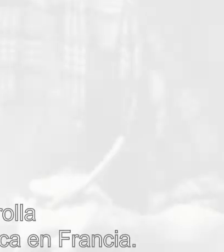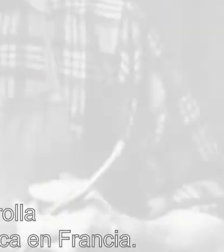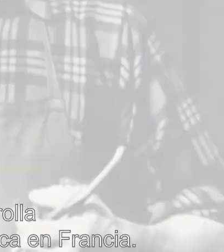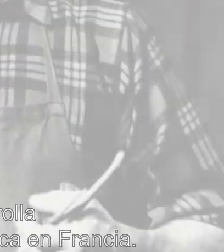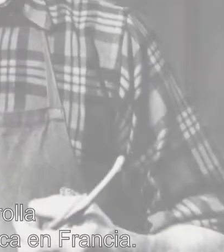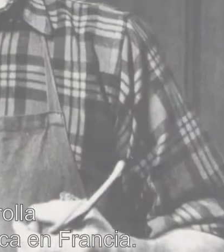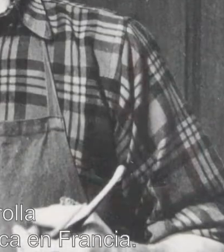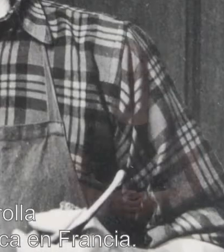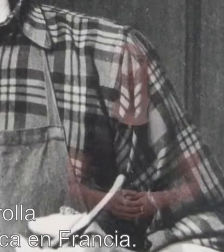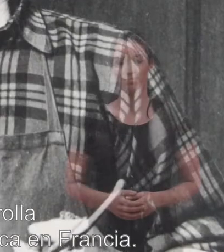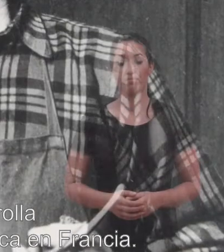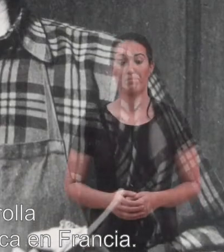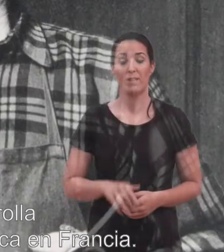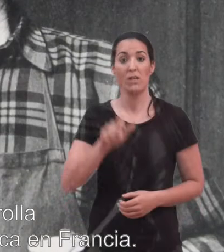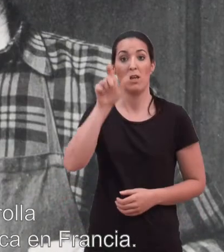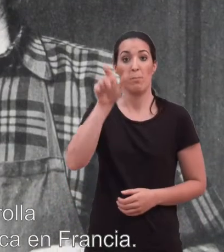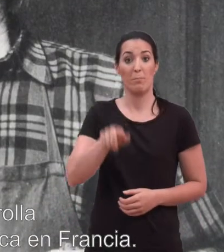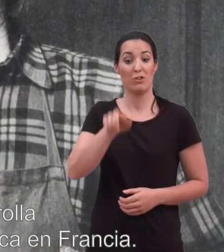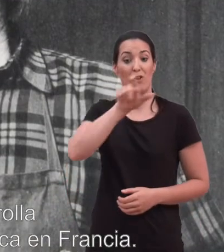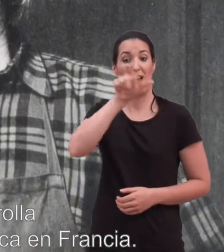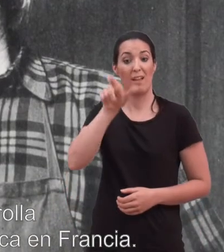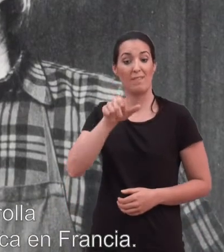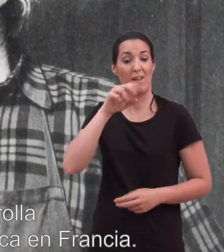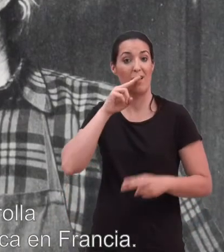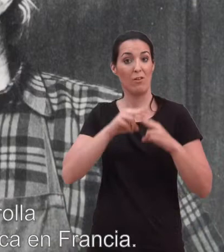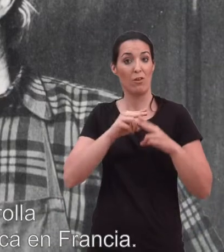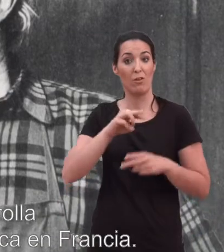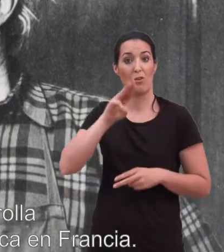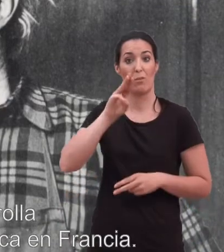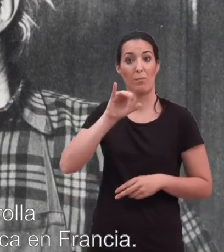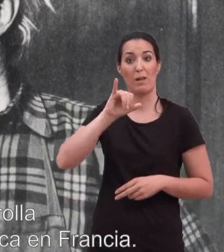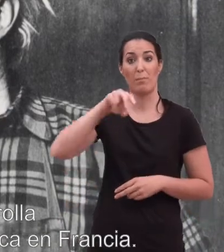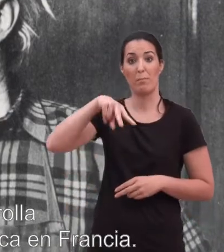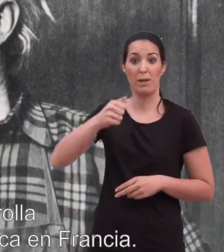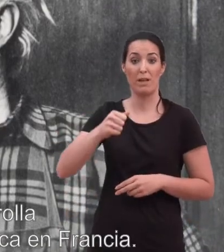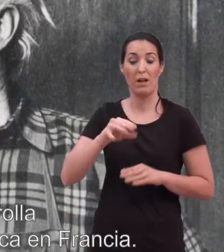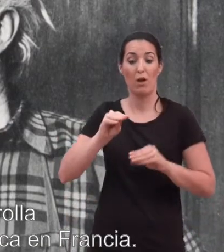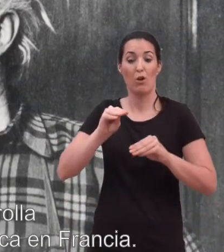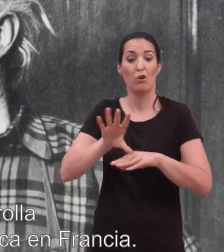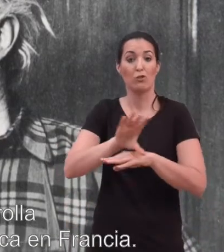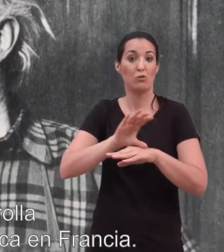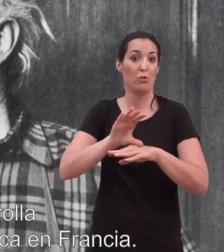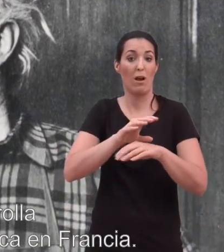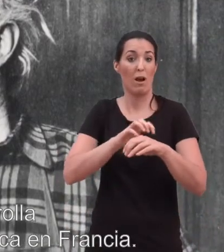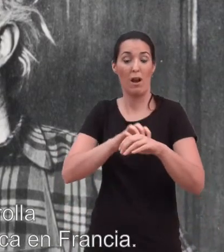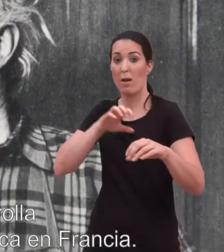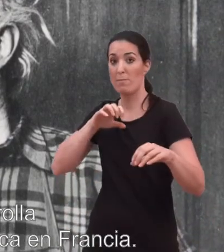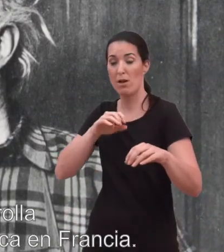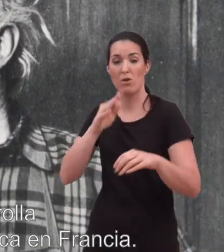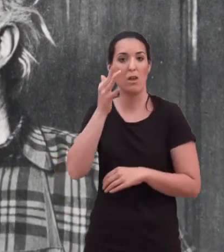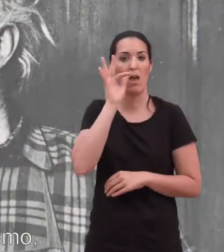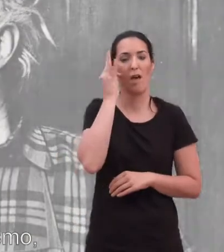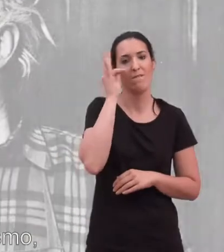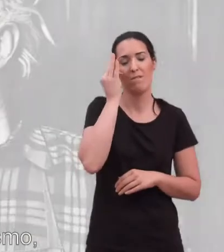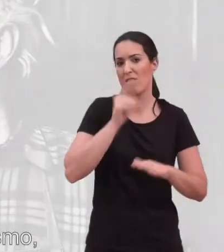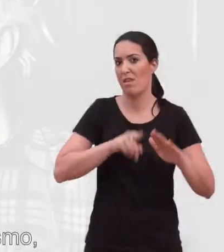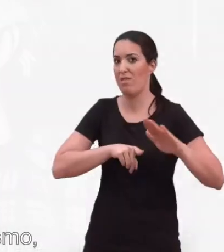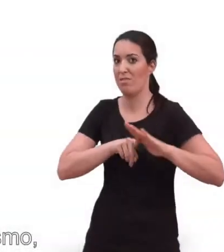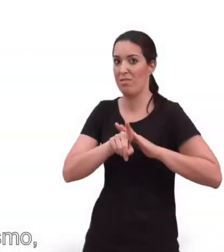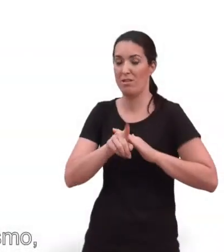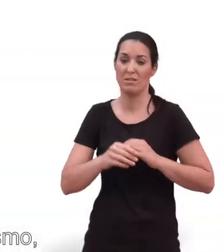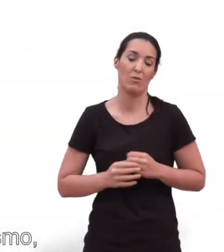El italiano Alfredo Pina desarrolla la práctica totalidad de su carrera artística en Francia. Su